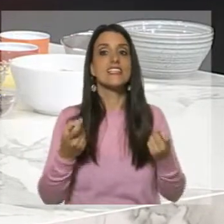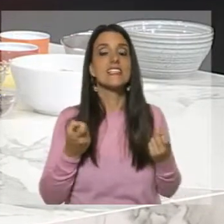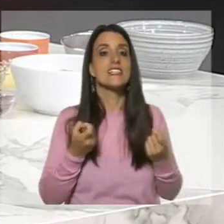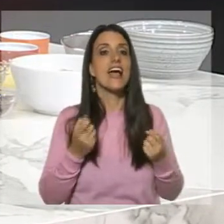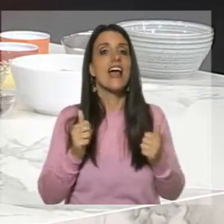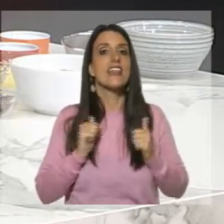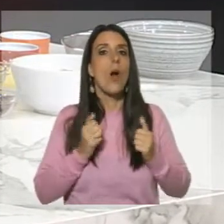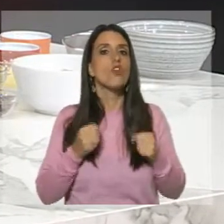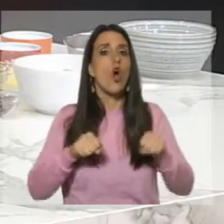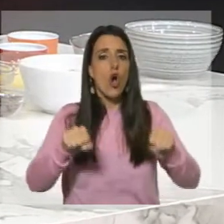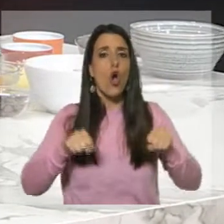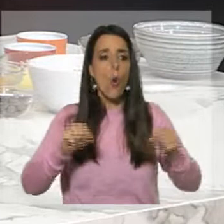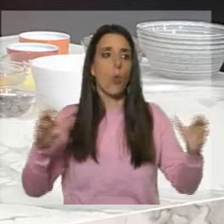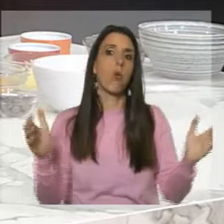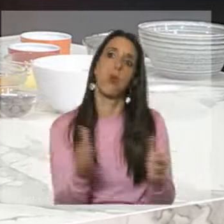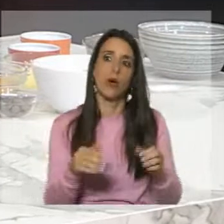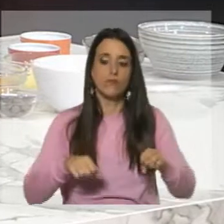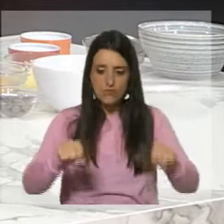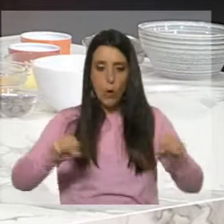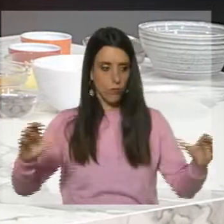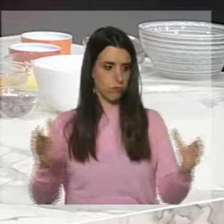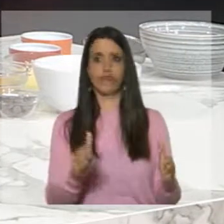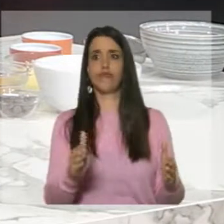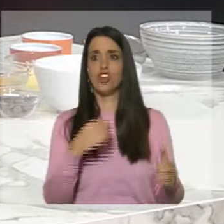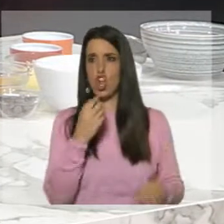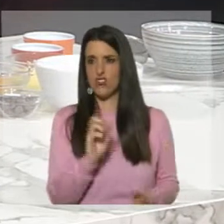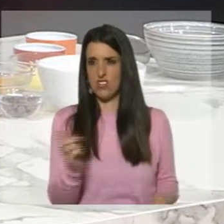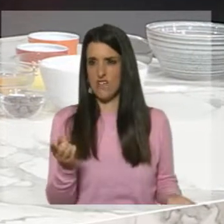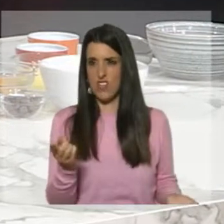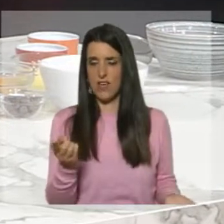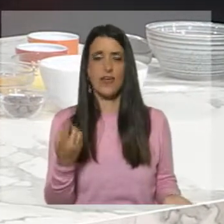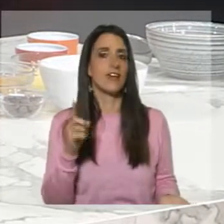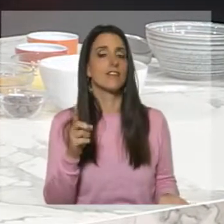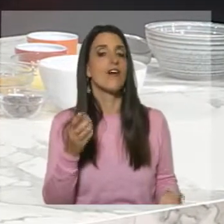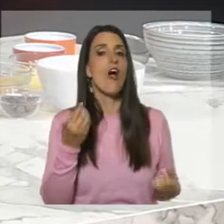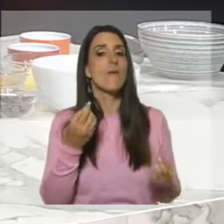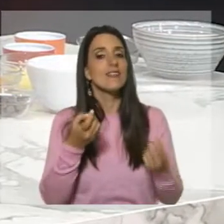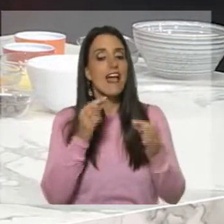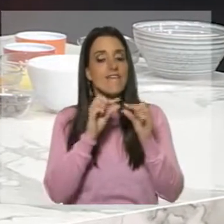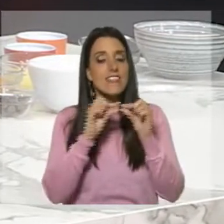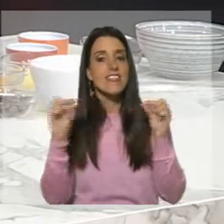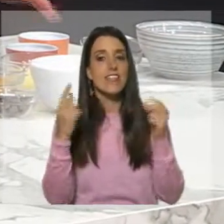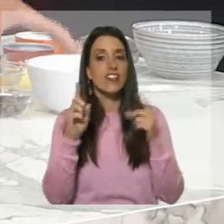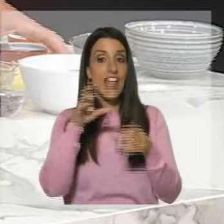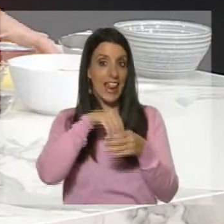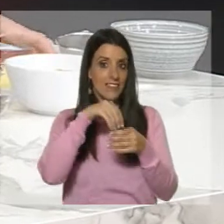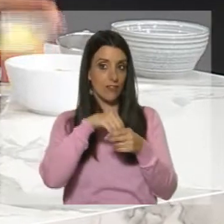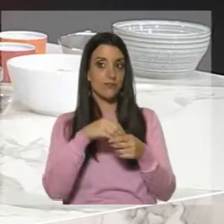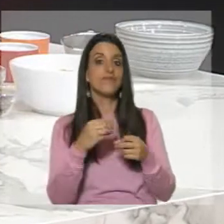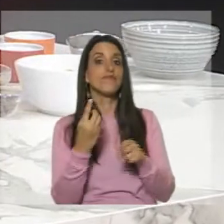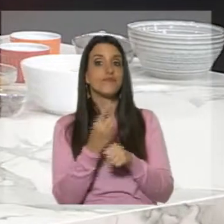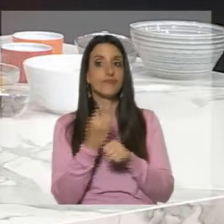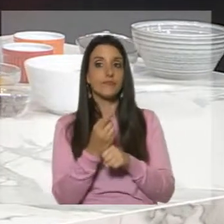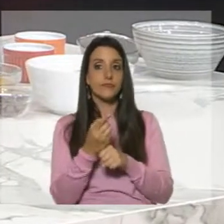descansar, si no te va a hacer como correa la masa. Vos la vas a estirar y la masa va a hacer y te va a volver y no vas a poder dejarla bien finita. Así que vamos con el relleno. Mira, tengo